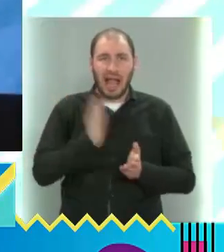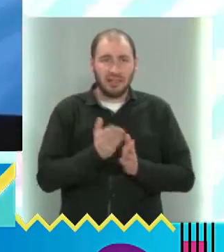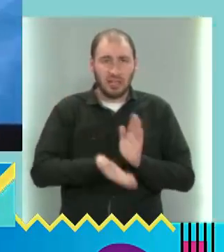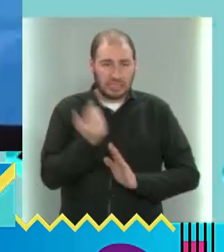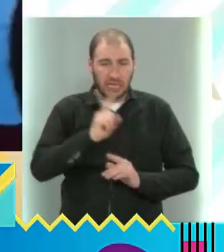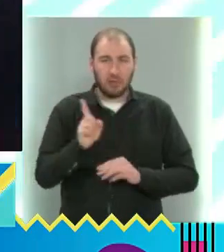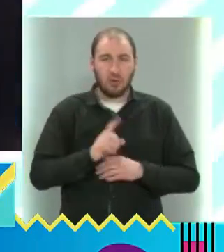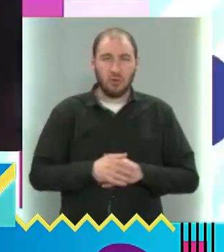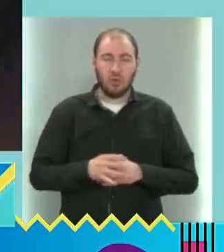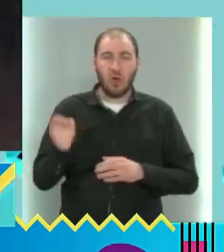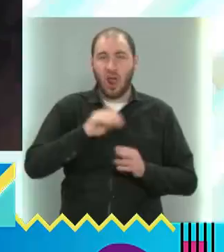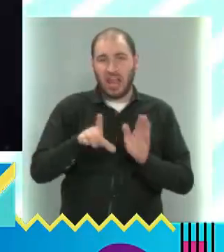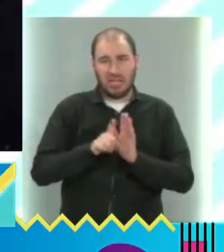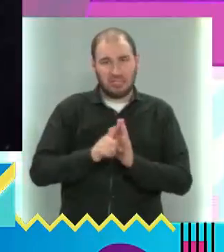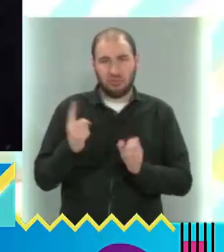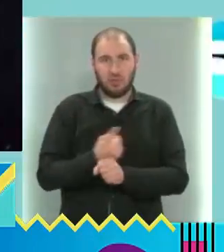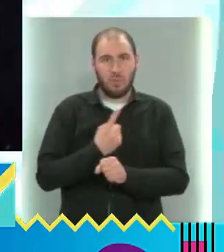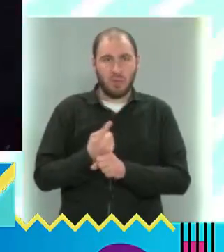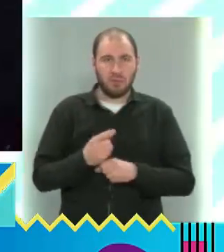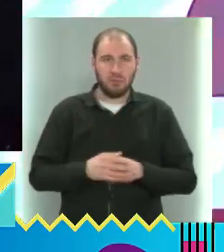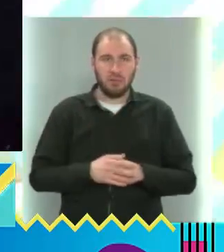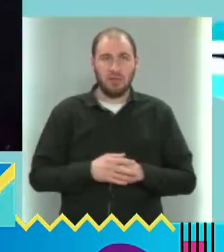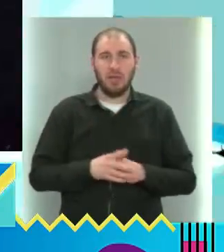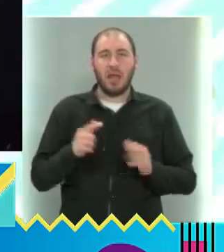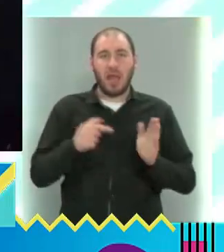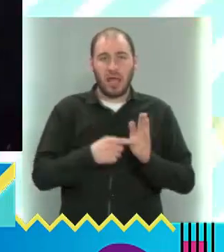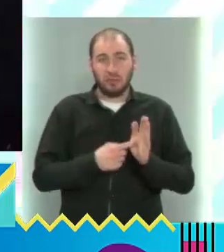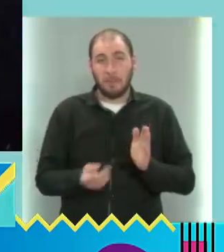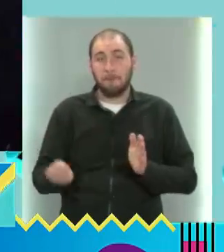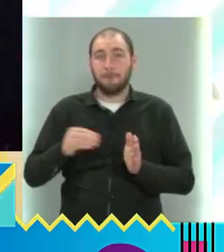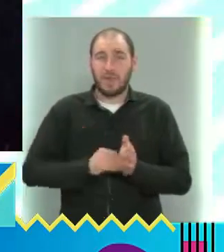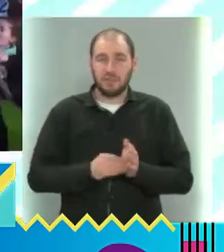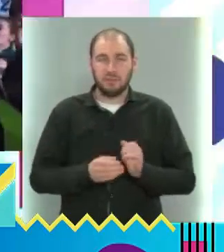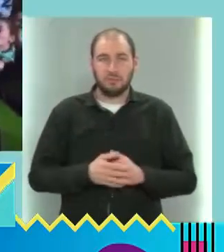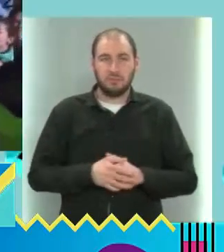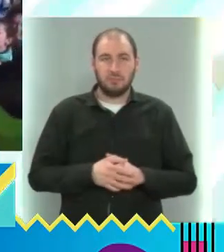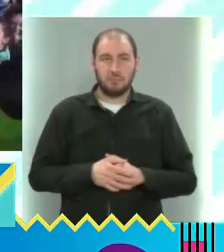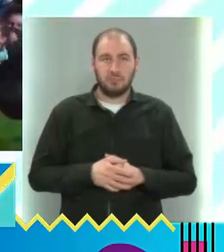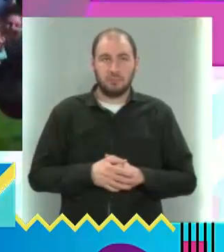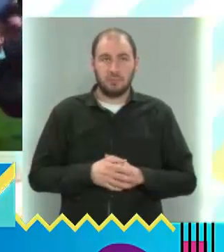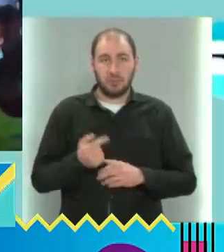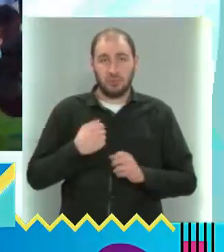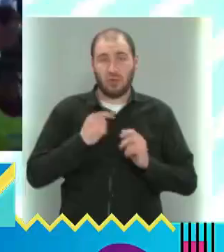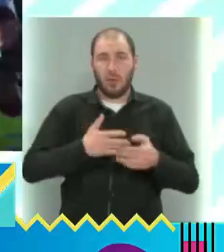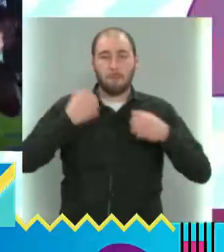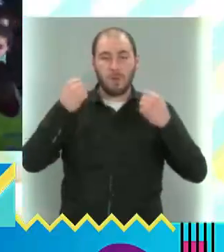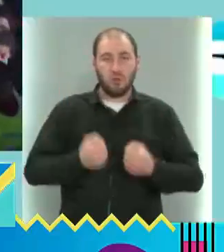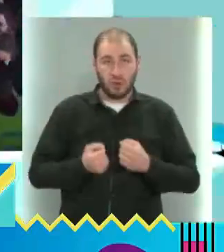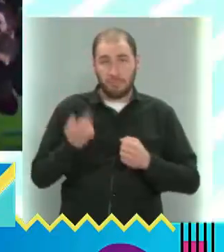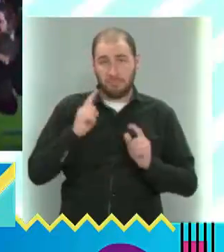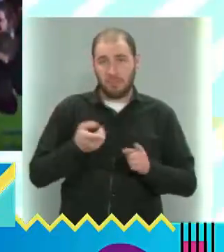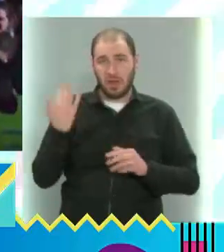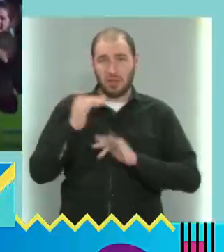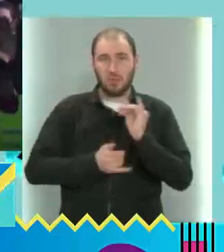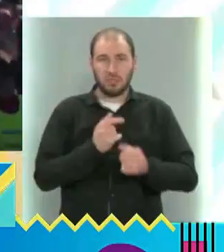despenalizar o legalizar. Entonces, con esto, inclusive, o sea, lo digo desde la postura, como dije